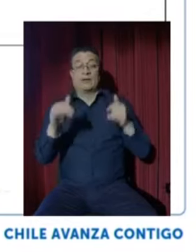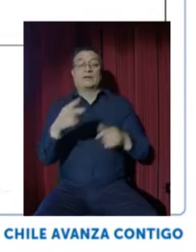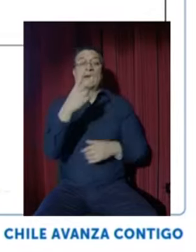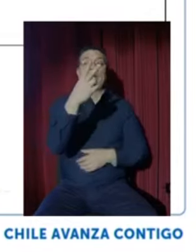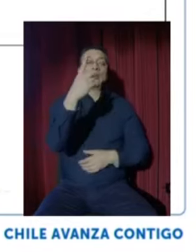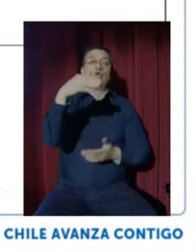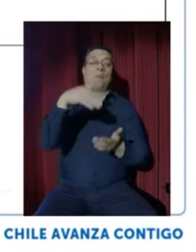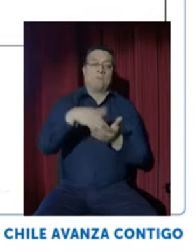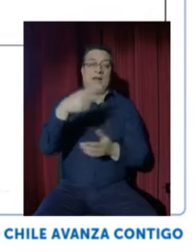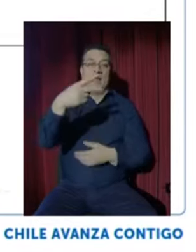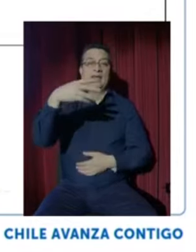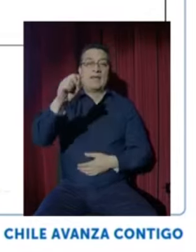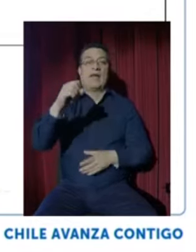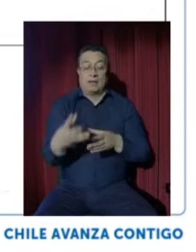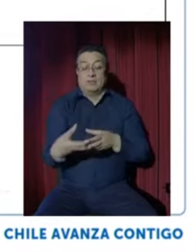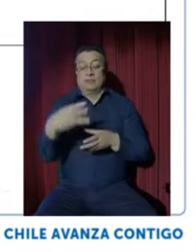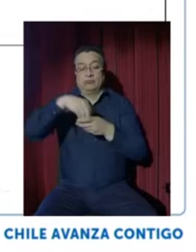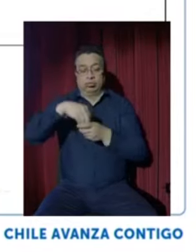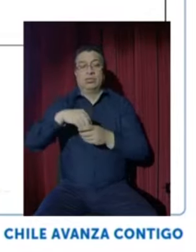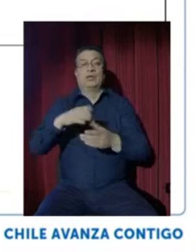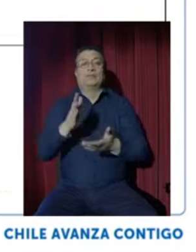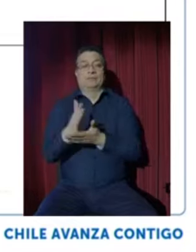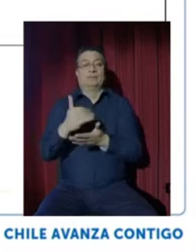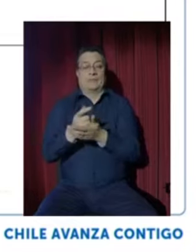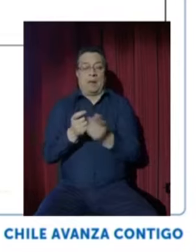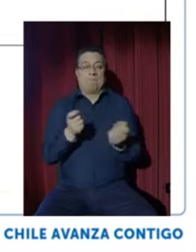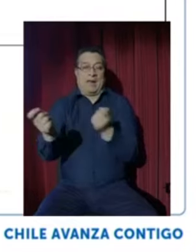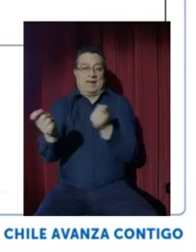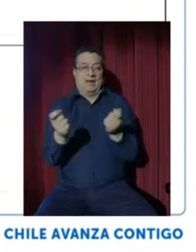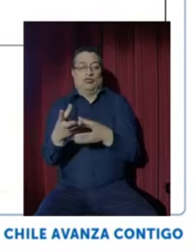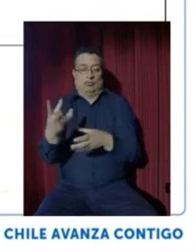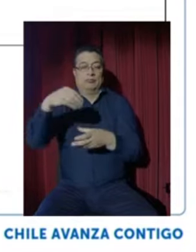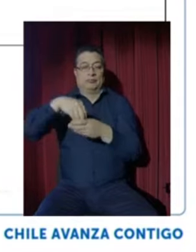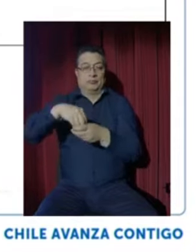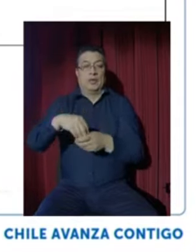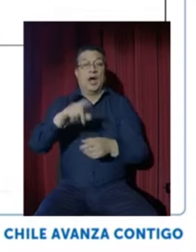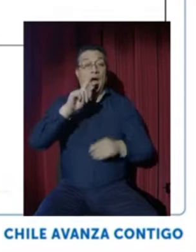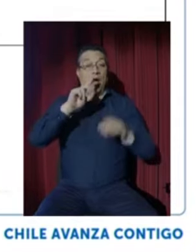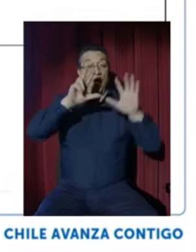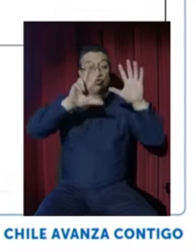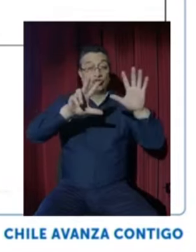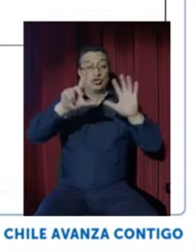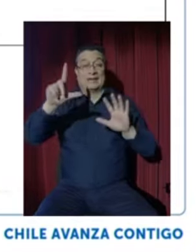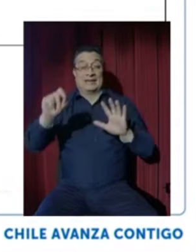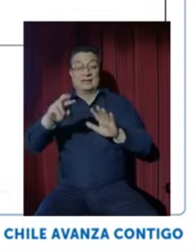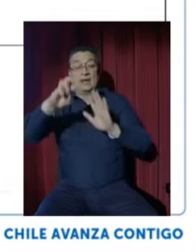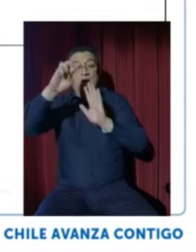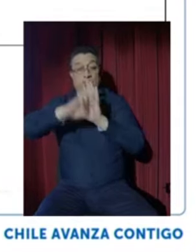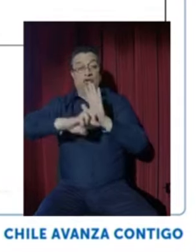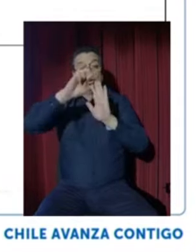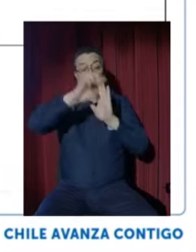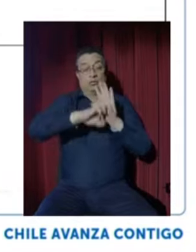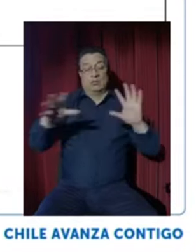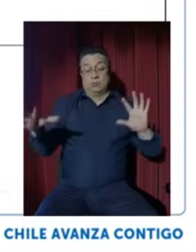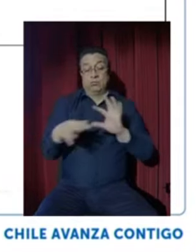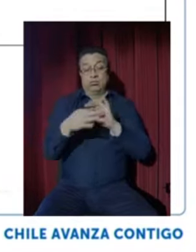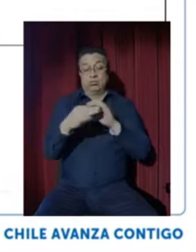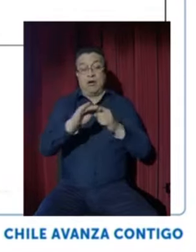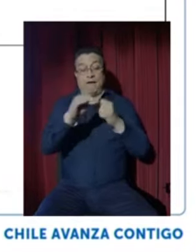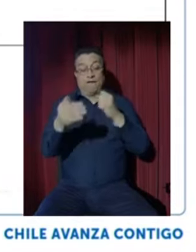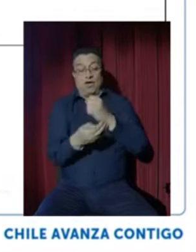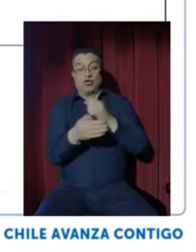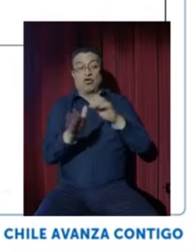hectáreas que se incluyeron bajo gestión de planes de manejo eh 870 proyectos asociados al fondo de